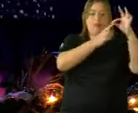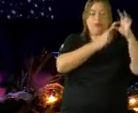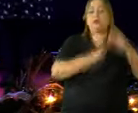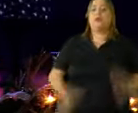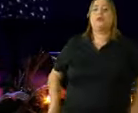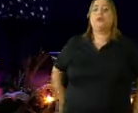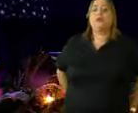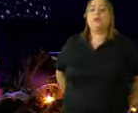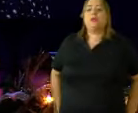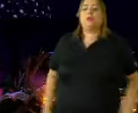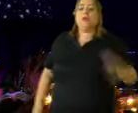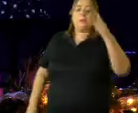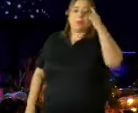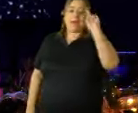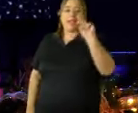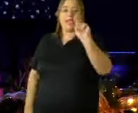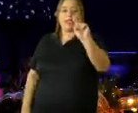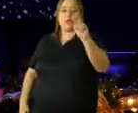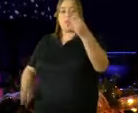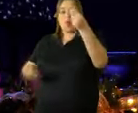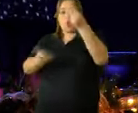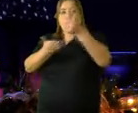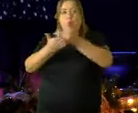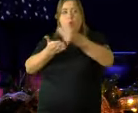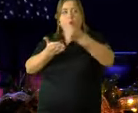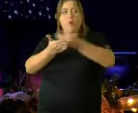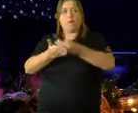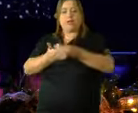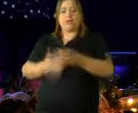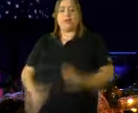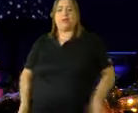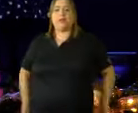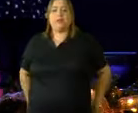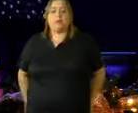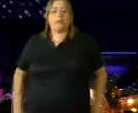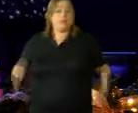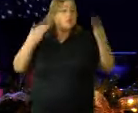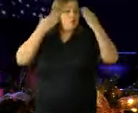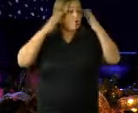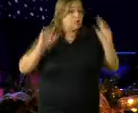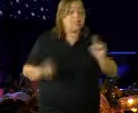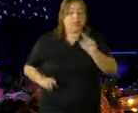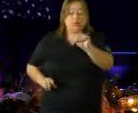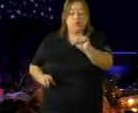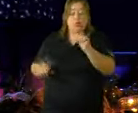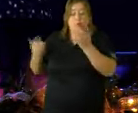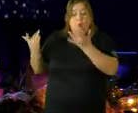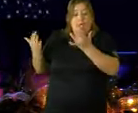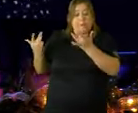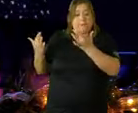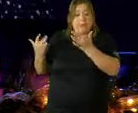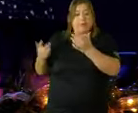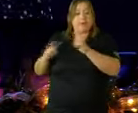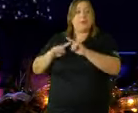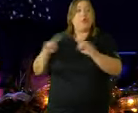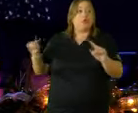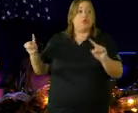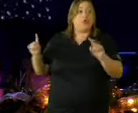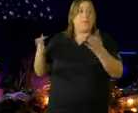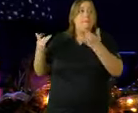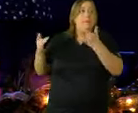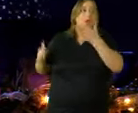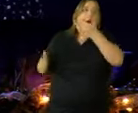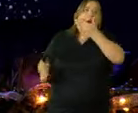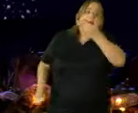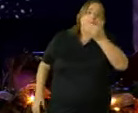Señor, para que tú obtengas el fin que esperas. Yo no sé qué tú esperas, pero yo espero cosas mayores aún